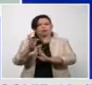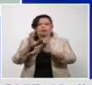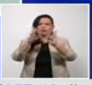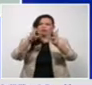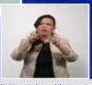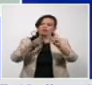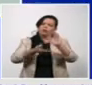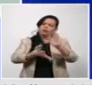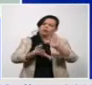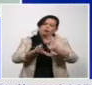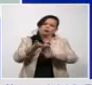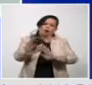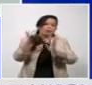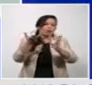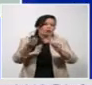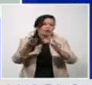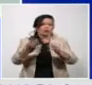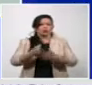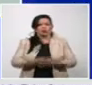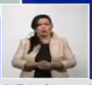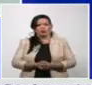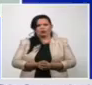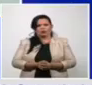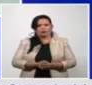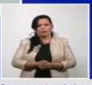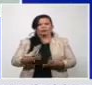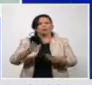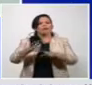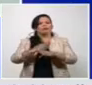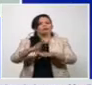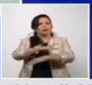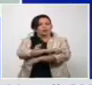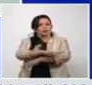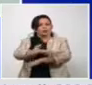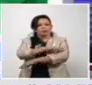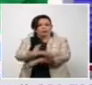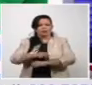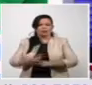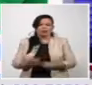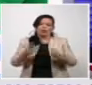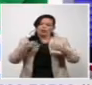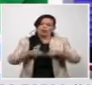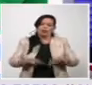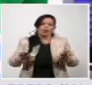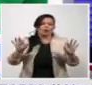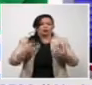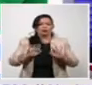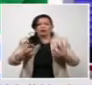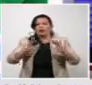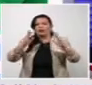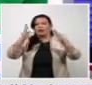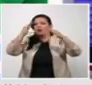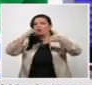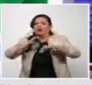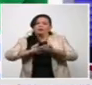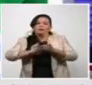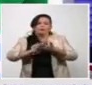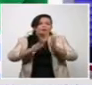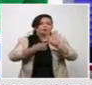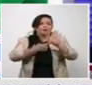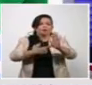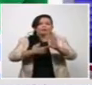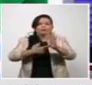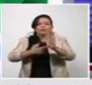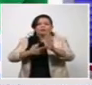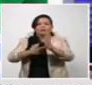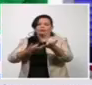de todo es que no acaba de verse un efecto estable. Puede que un día uno